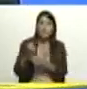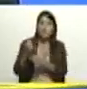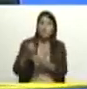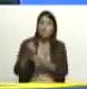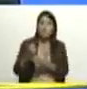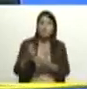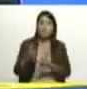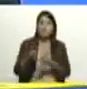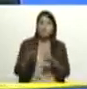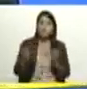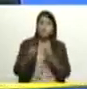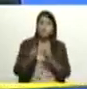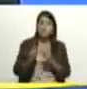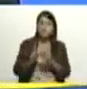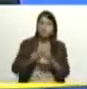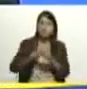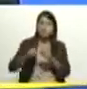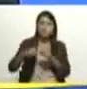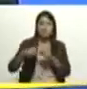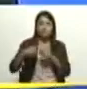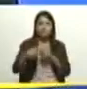distintos ministerios